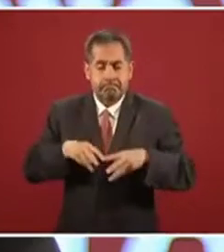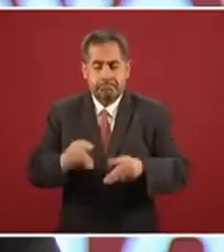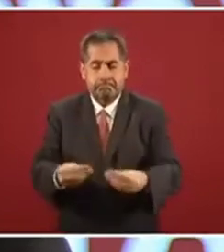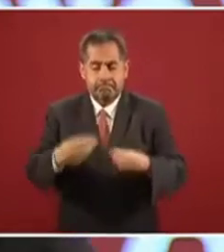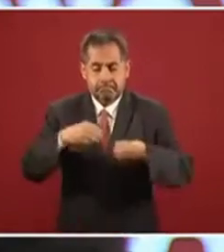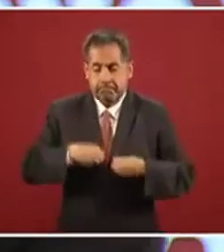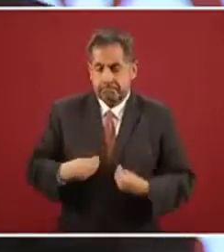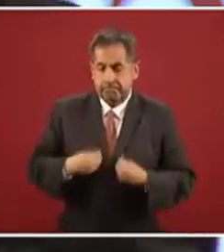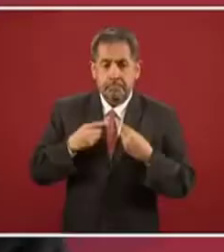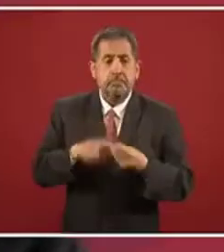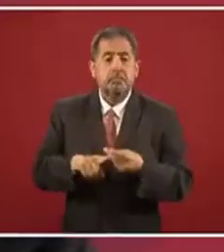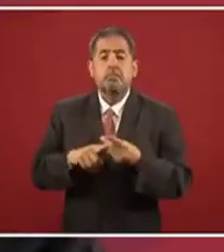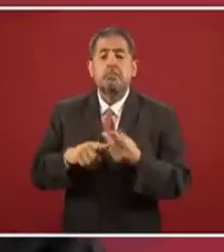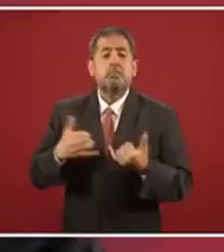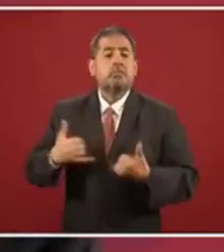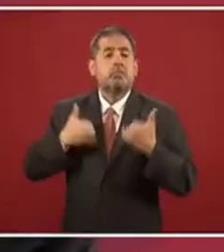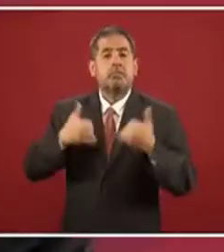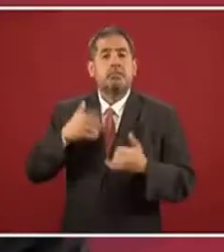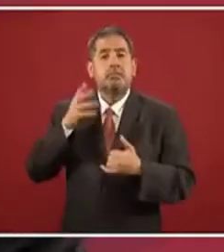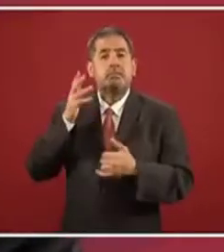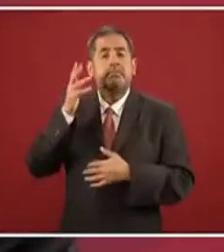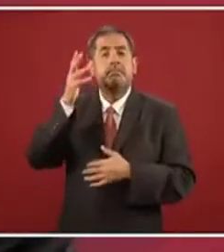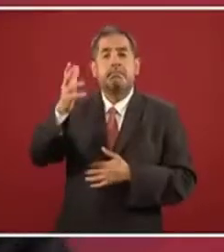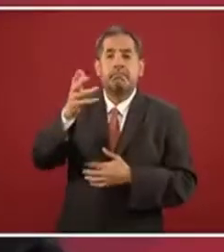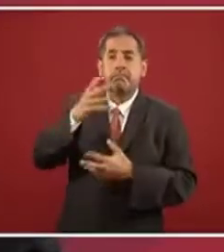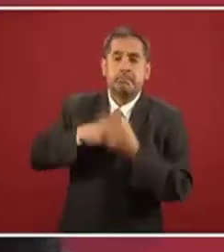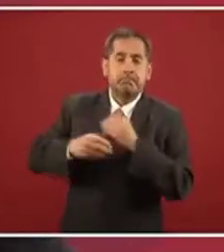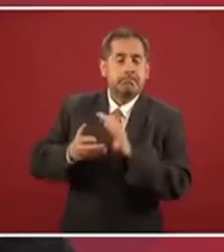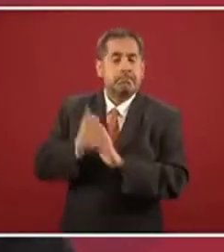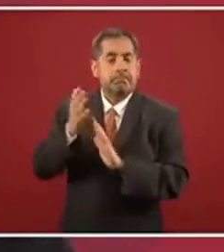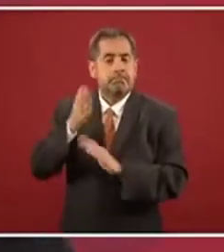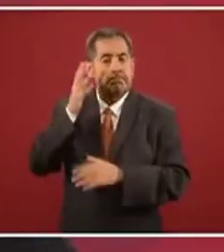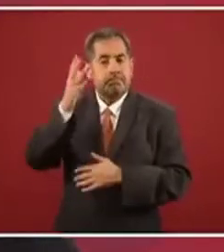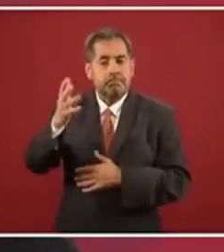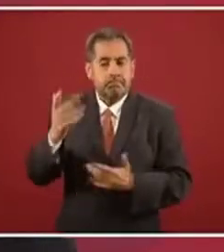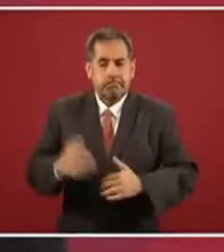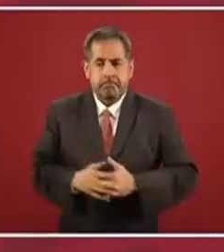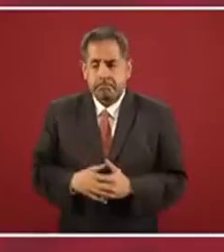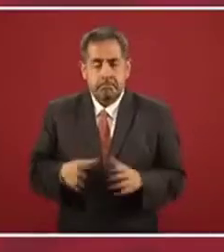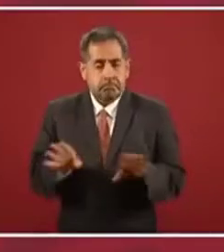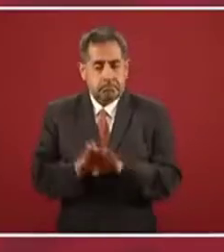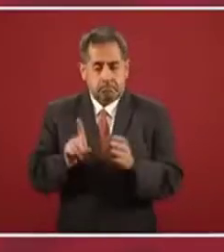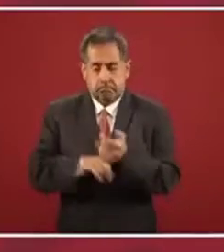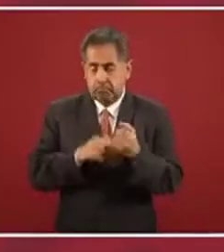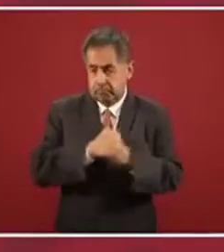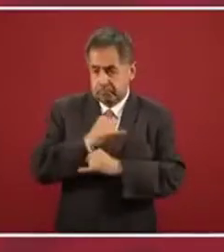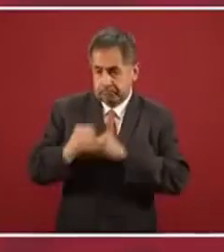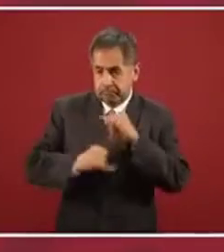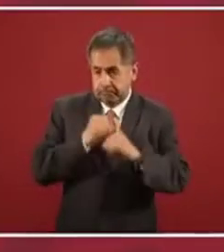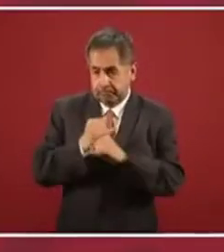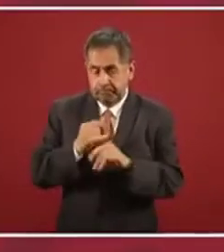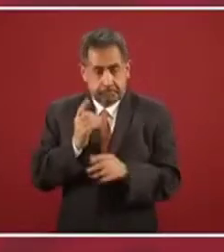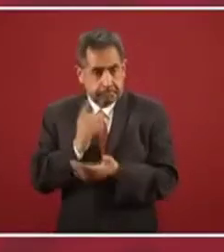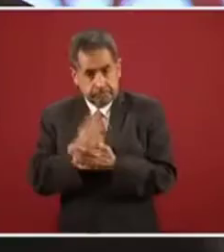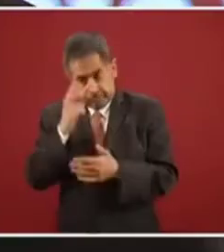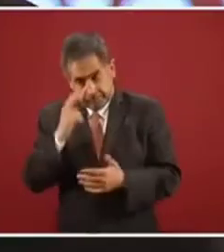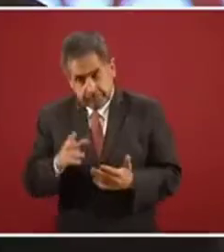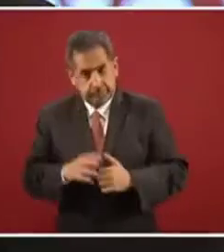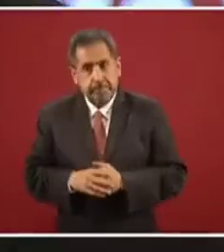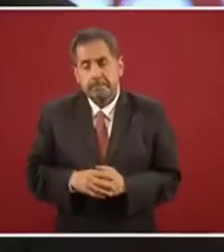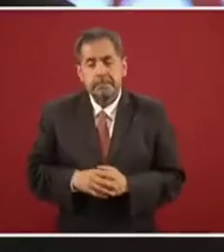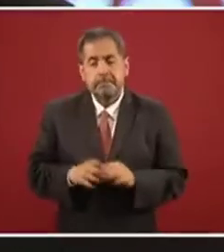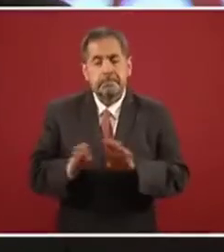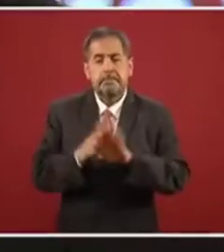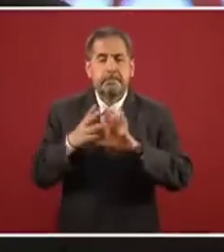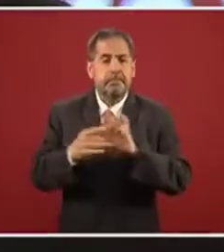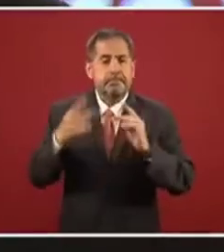el Futuro. Esto es con la participación de toda la comunidad internacional, no es un plan de México, no se elaboró por una